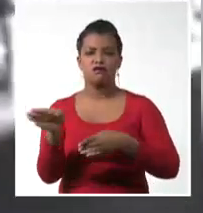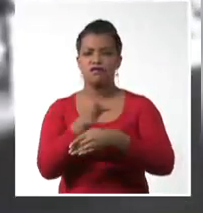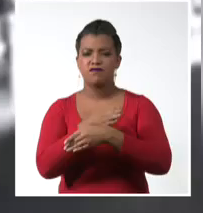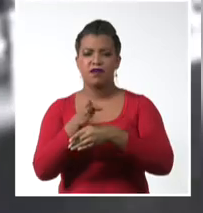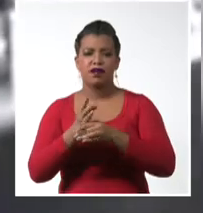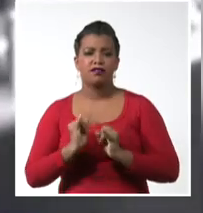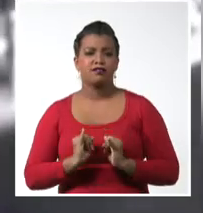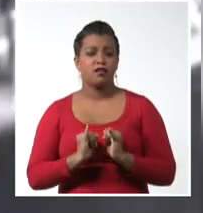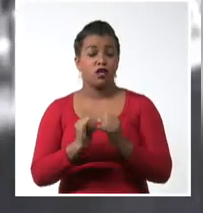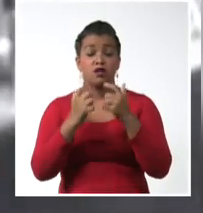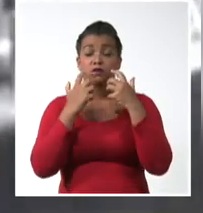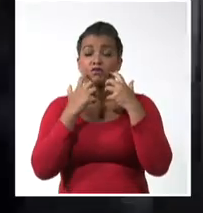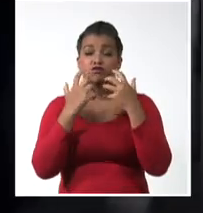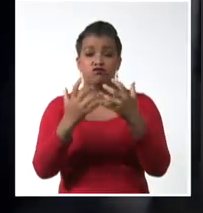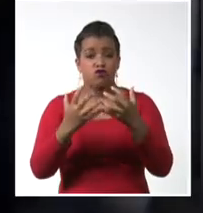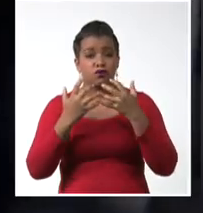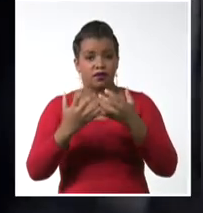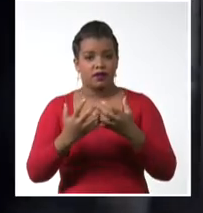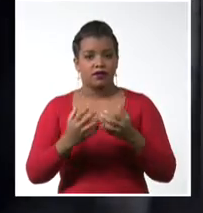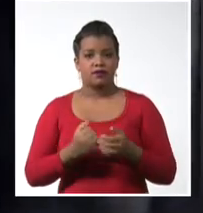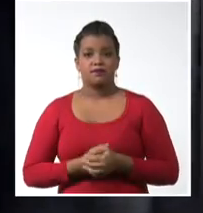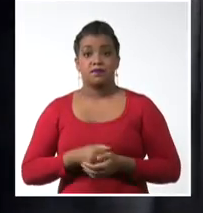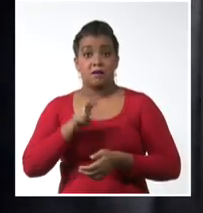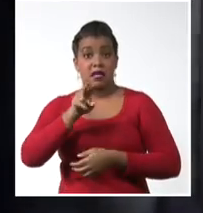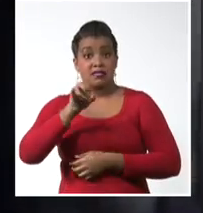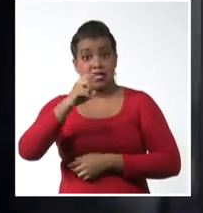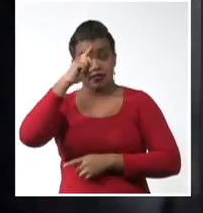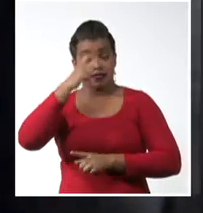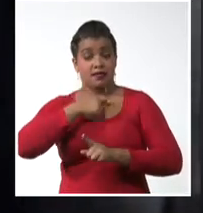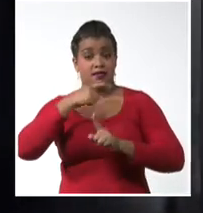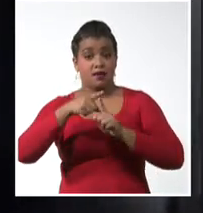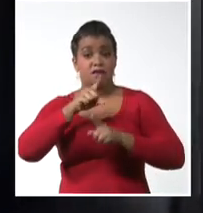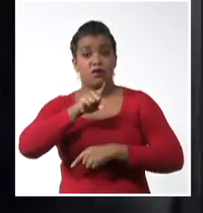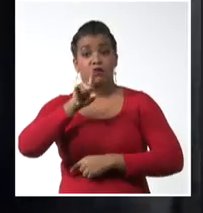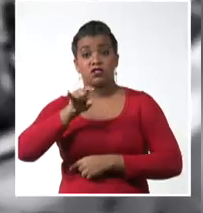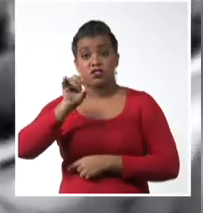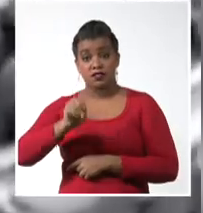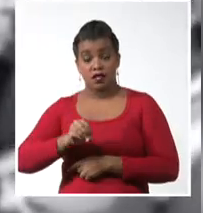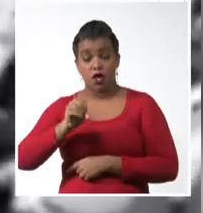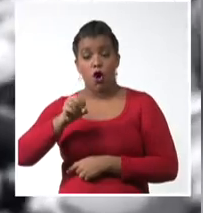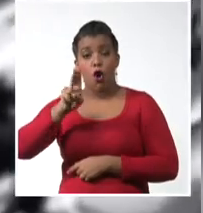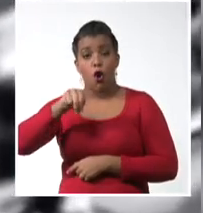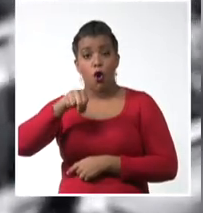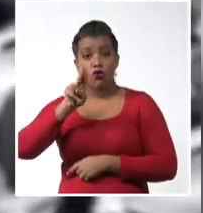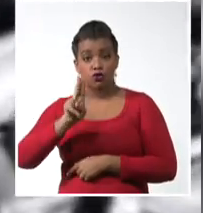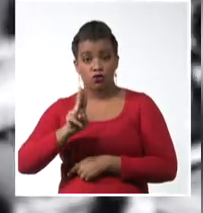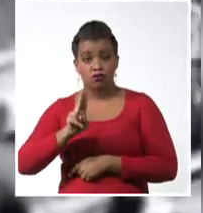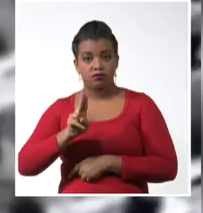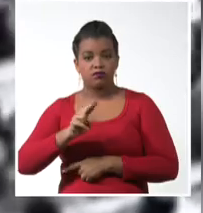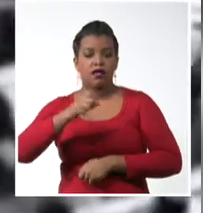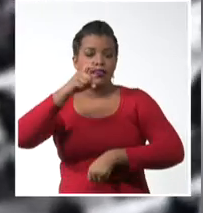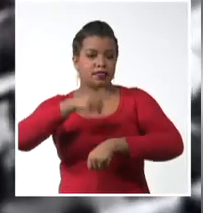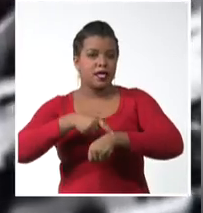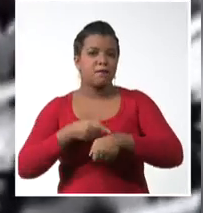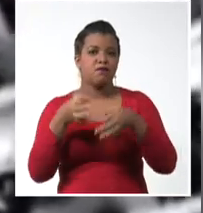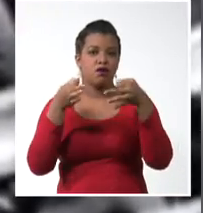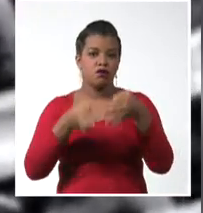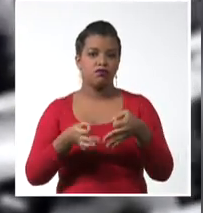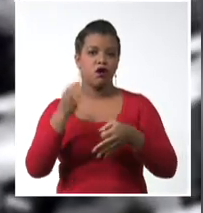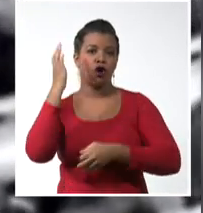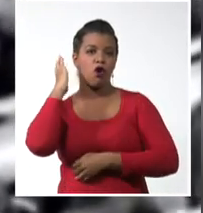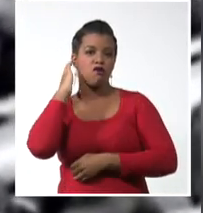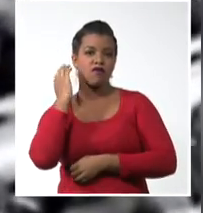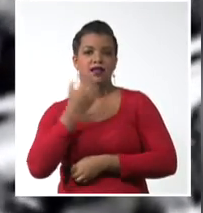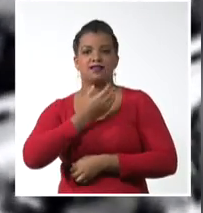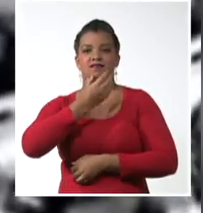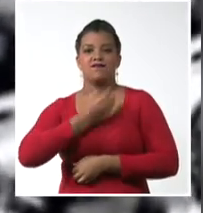acontecimientos. El 26 de septiembre de 1960, desde la ONU, transmitió en tiempo real el discurso de Fidel durante la Asamblea